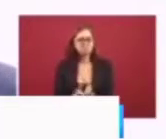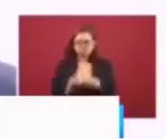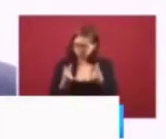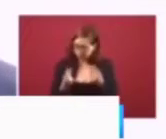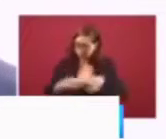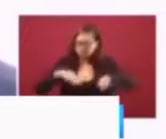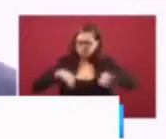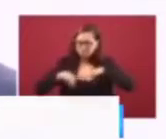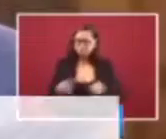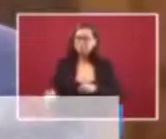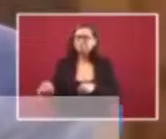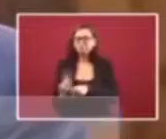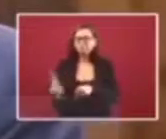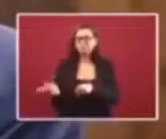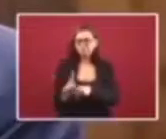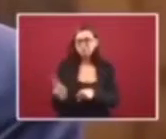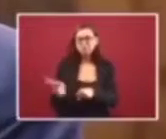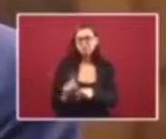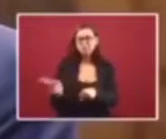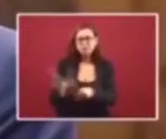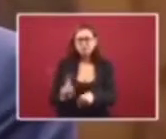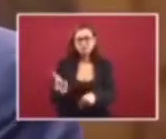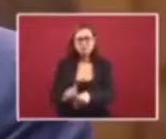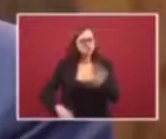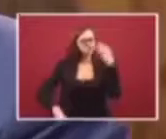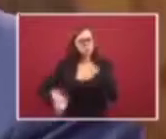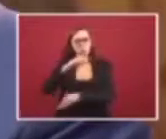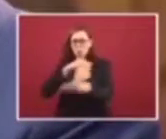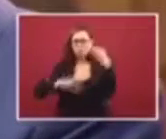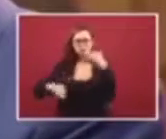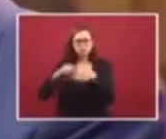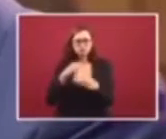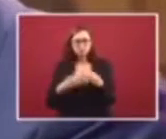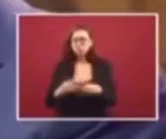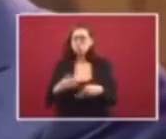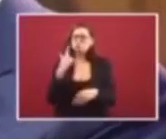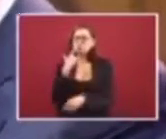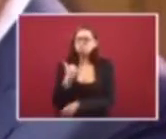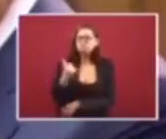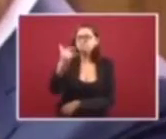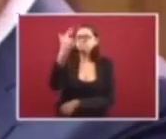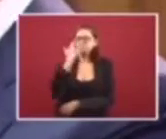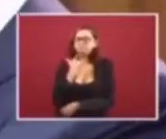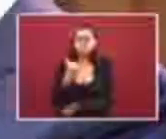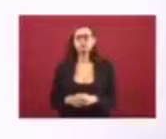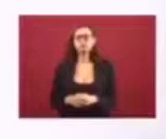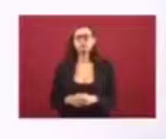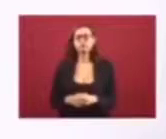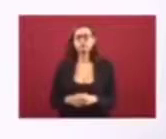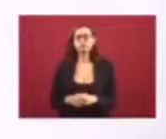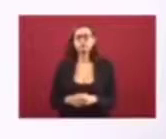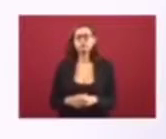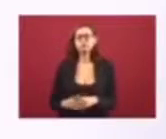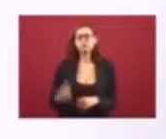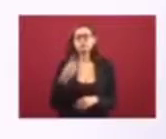transferencia directa de recursos que no están sujetos a una normatividad rigurosa y a una evaluación.